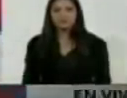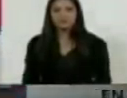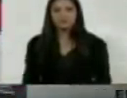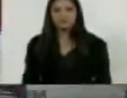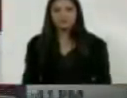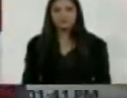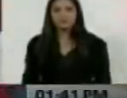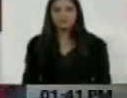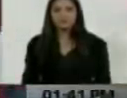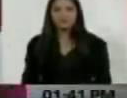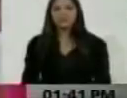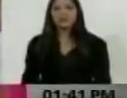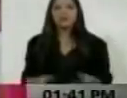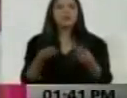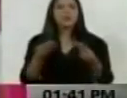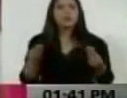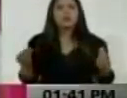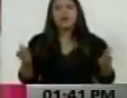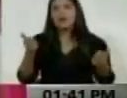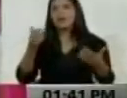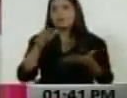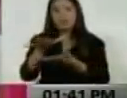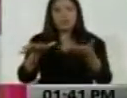Ir a curar las heridas.